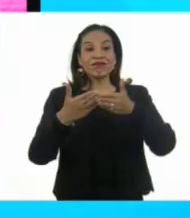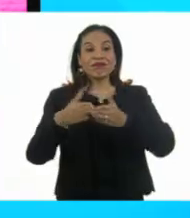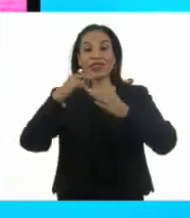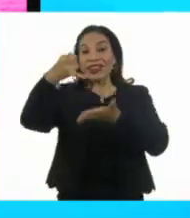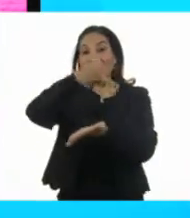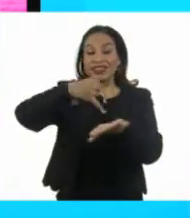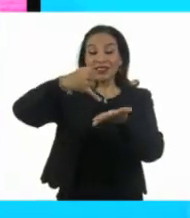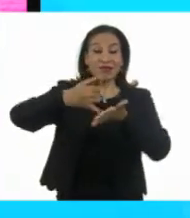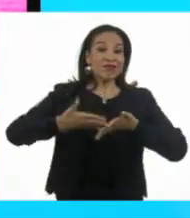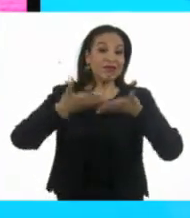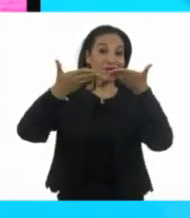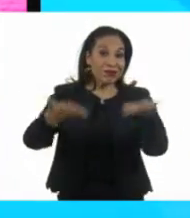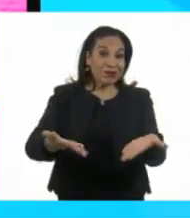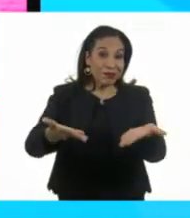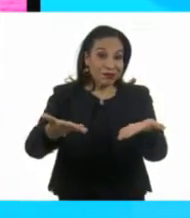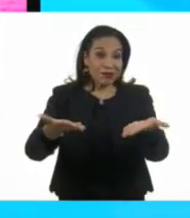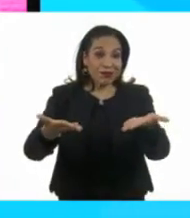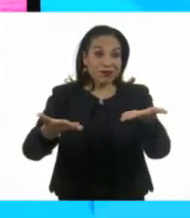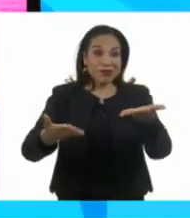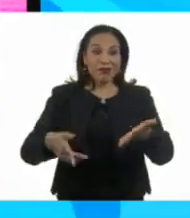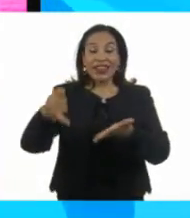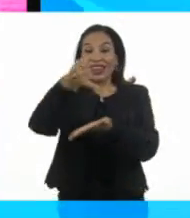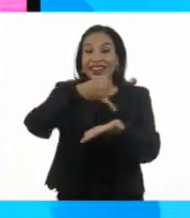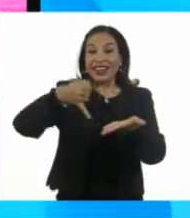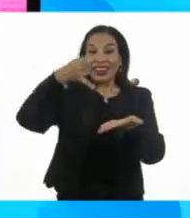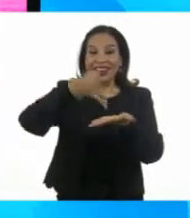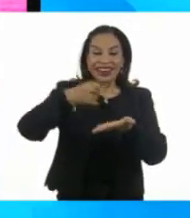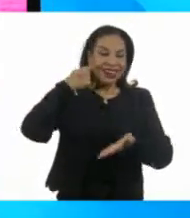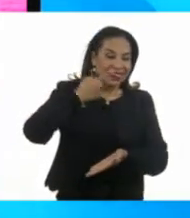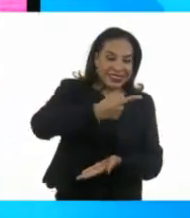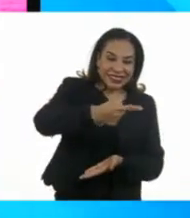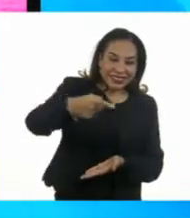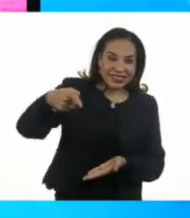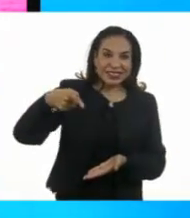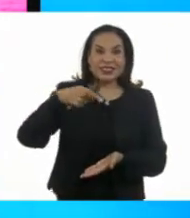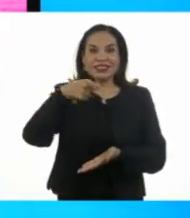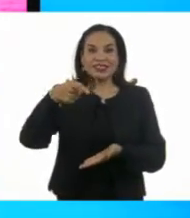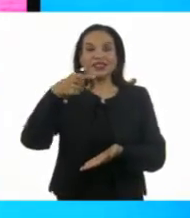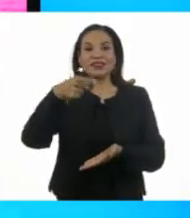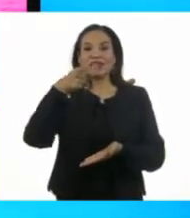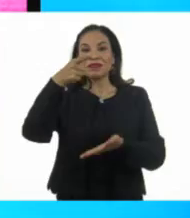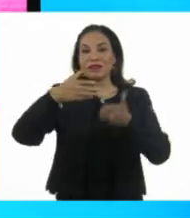una isla llegué. En la isla encontré